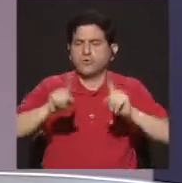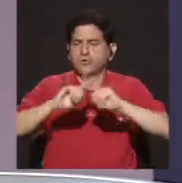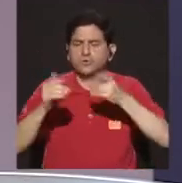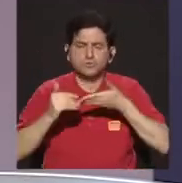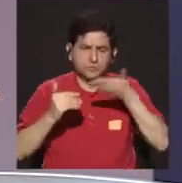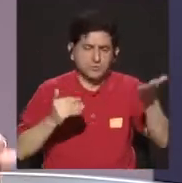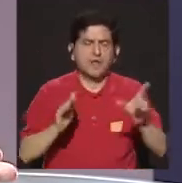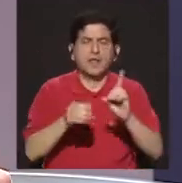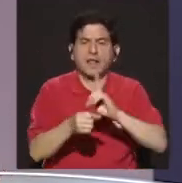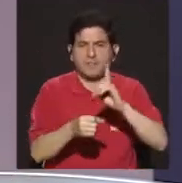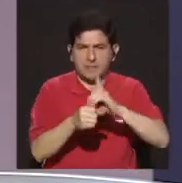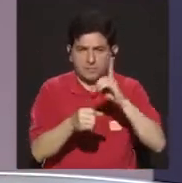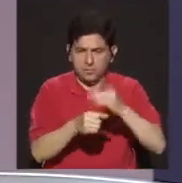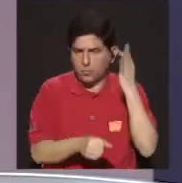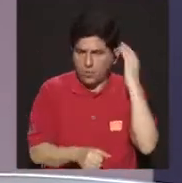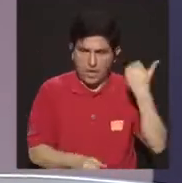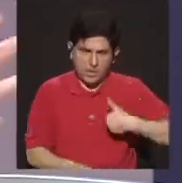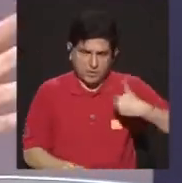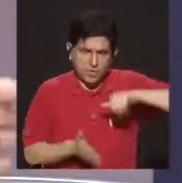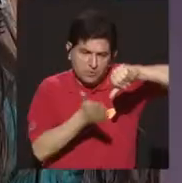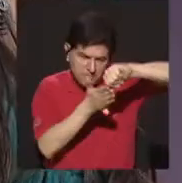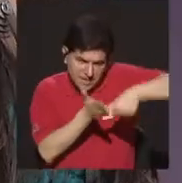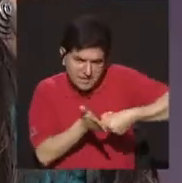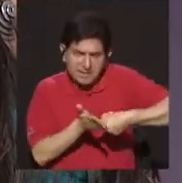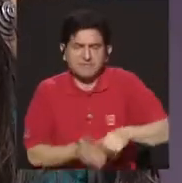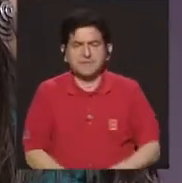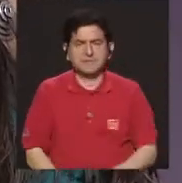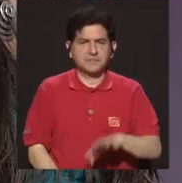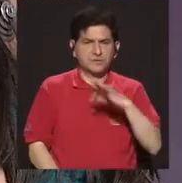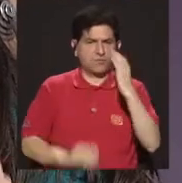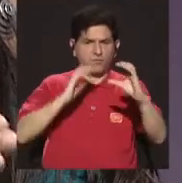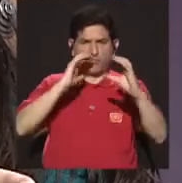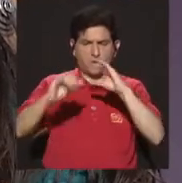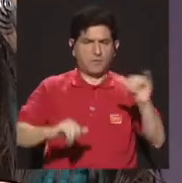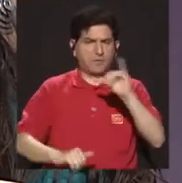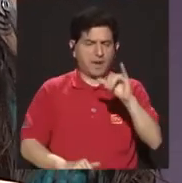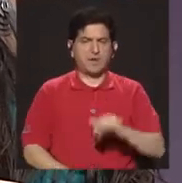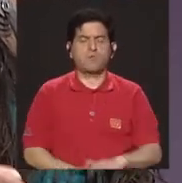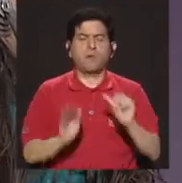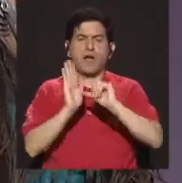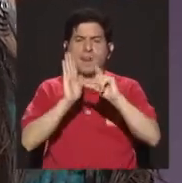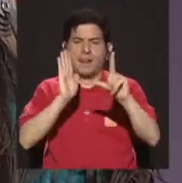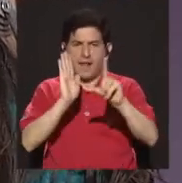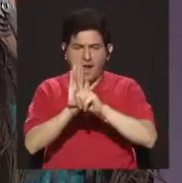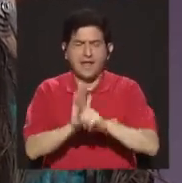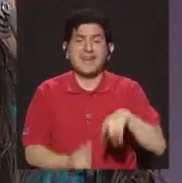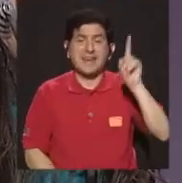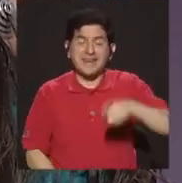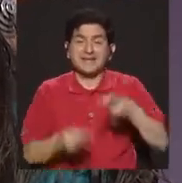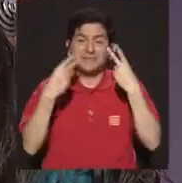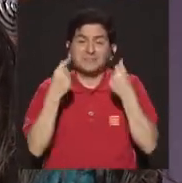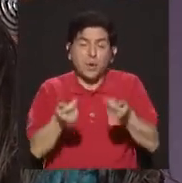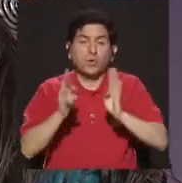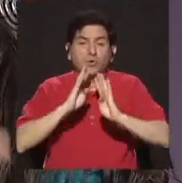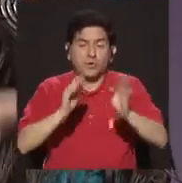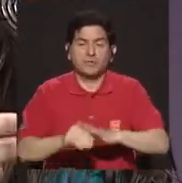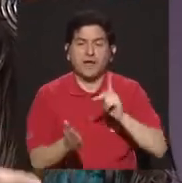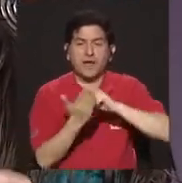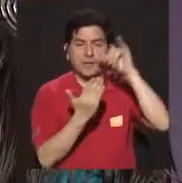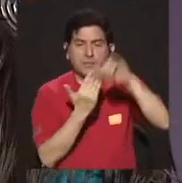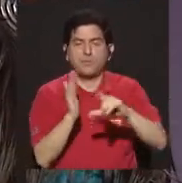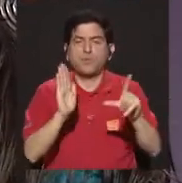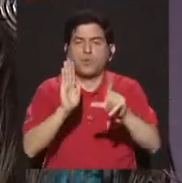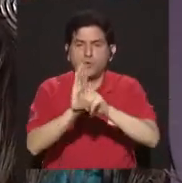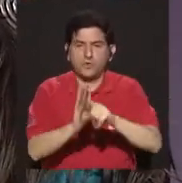elementos que el diputados y diputadas han insistido tanto medios de comunicación como en la misma asamblea legislativa de la urgencia de hablar de un proyecto de ley